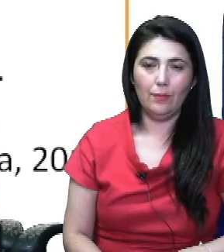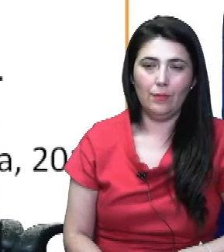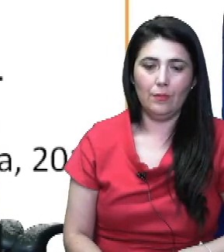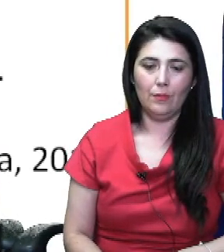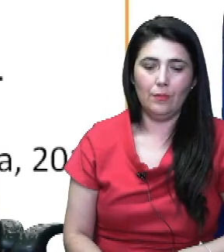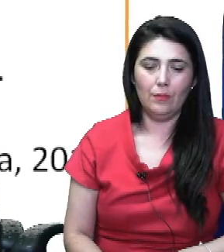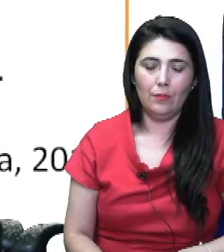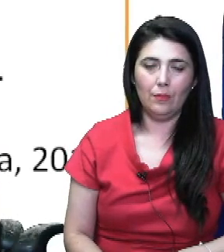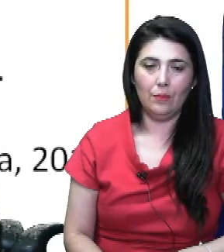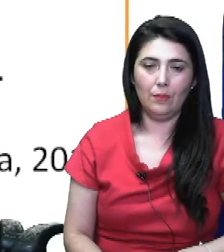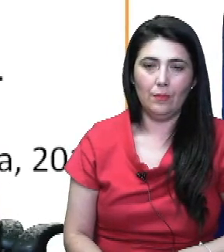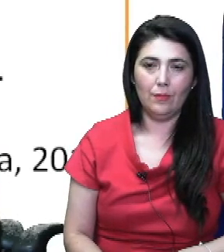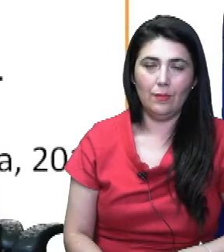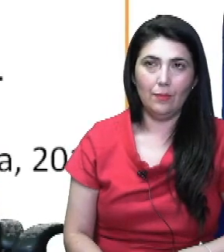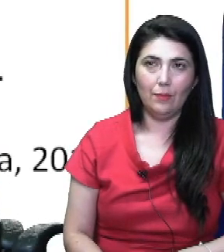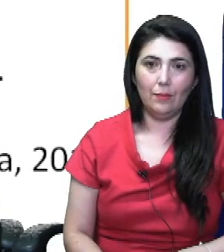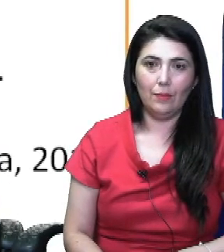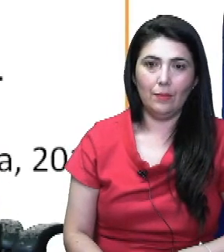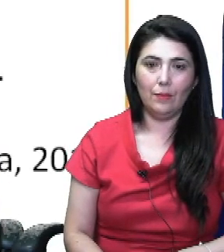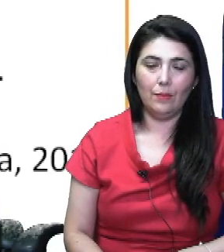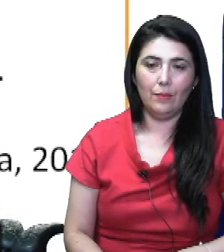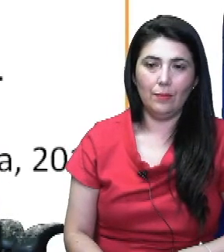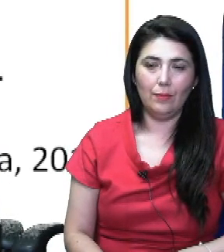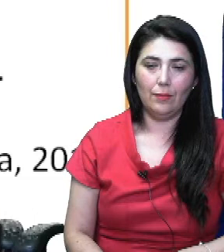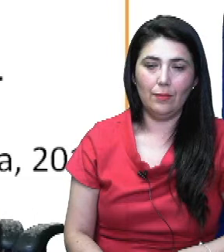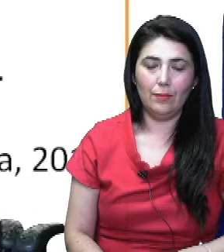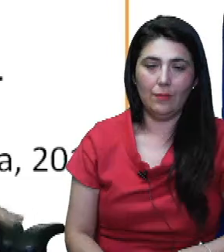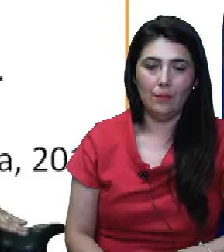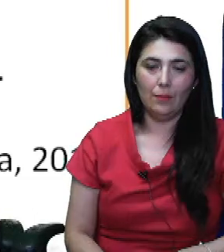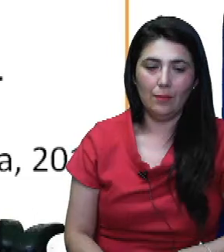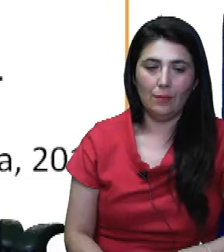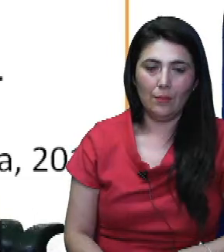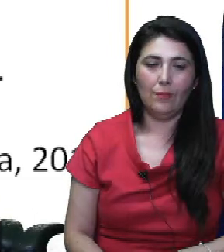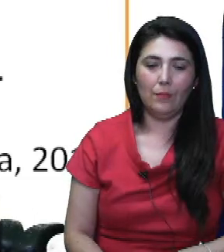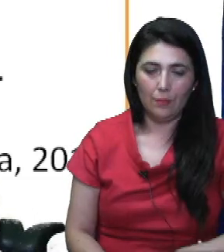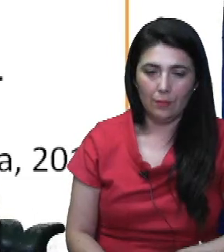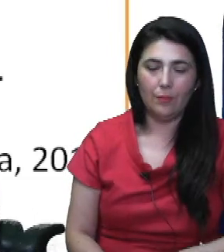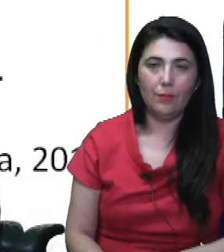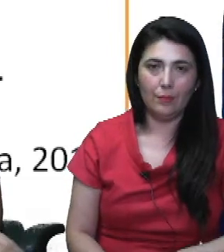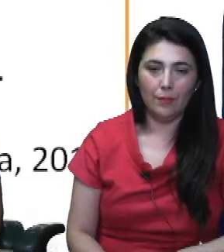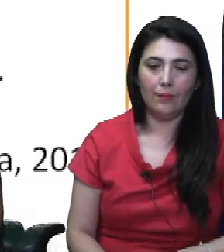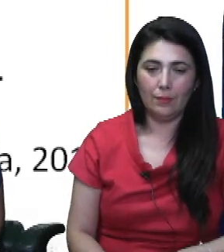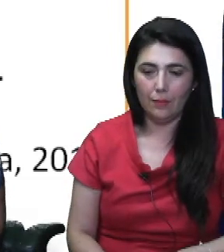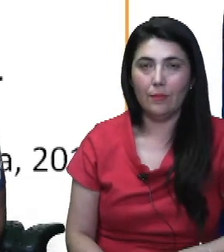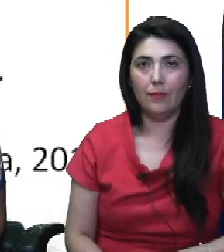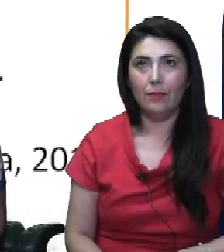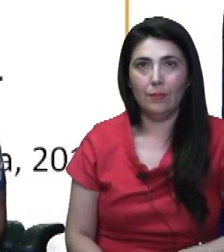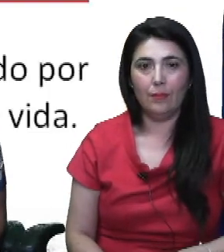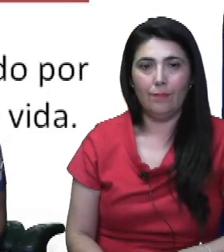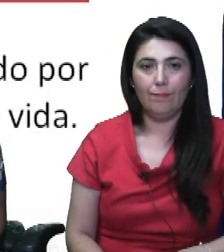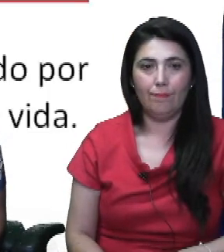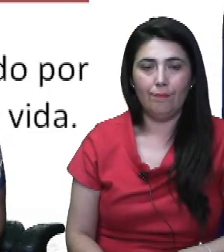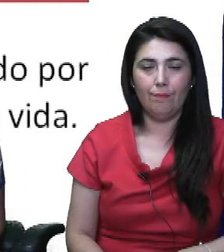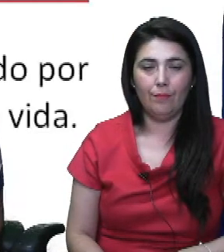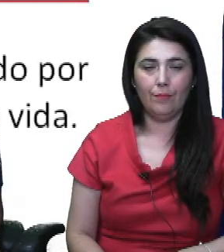trastorno, pero en su gran mayoría vamos a ver que estas son reacciones que también van a llevar diferentes trayectorias, como lo vamos a